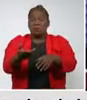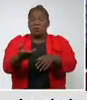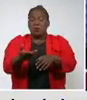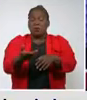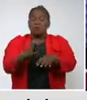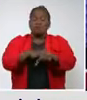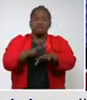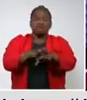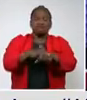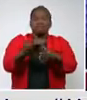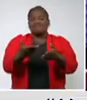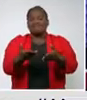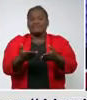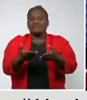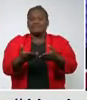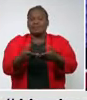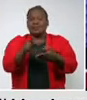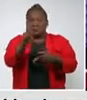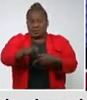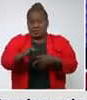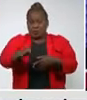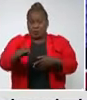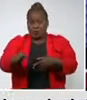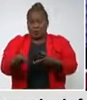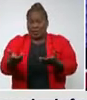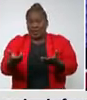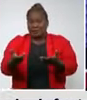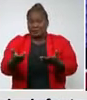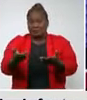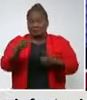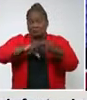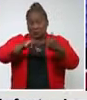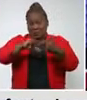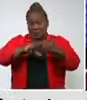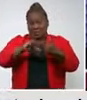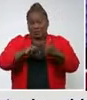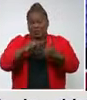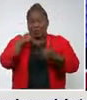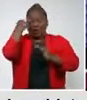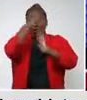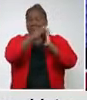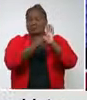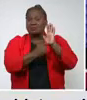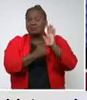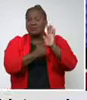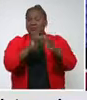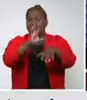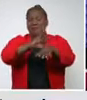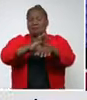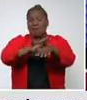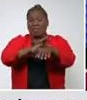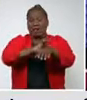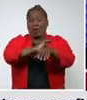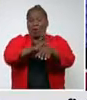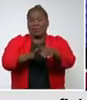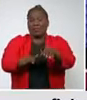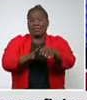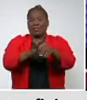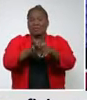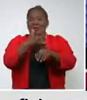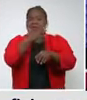del comportamiento de las personas, pues también, y sus características del virus, pues parece ser que este